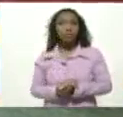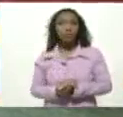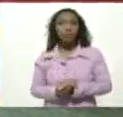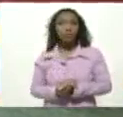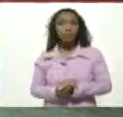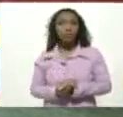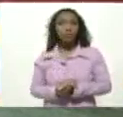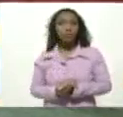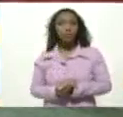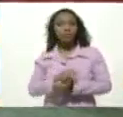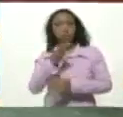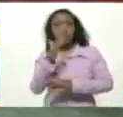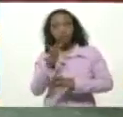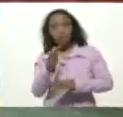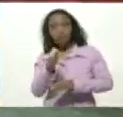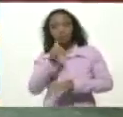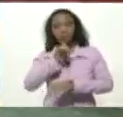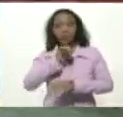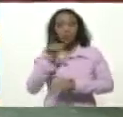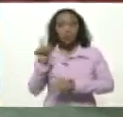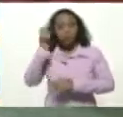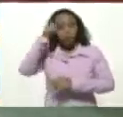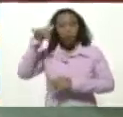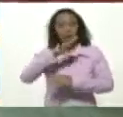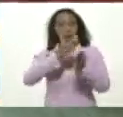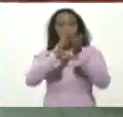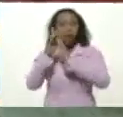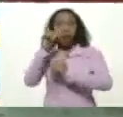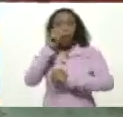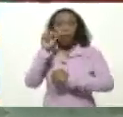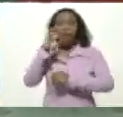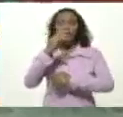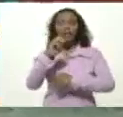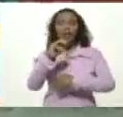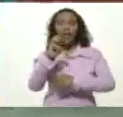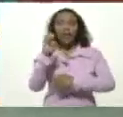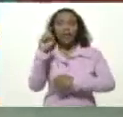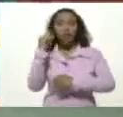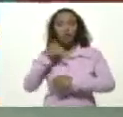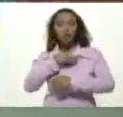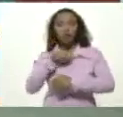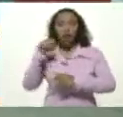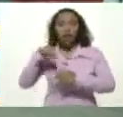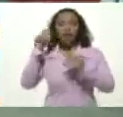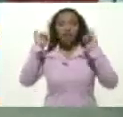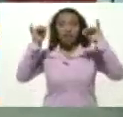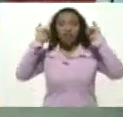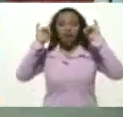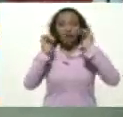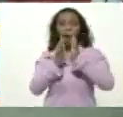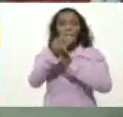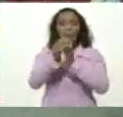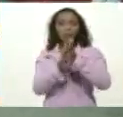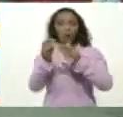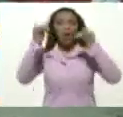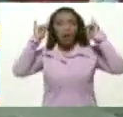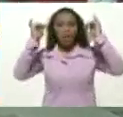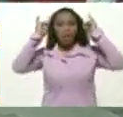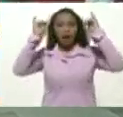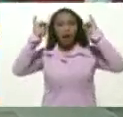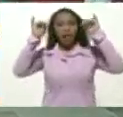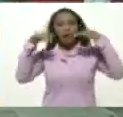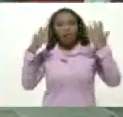provisional para la ciudad comunal, René Chacón. Hoy estamos acá rodeados de una fiesta de emprendedores, una fiesta